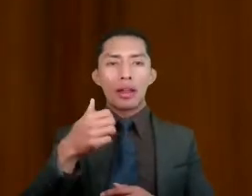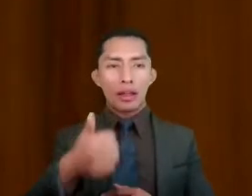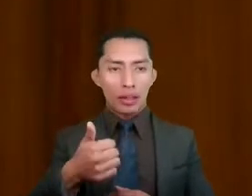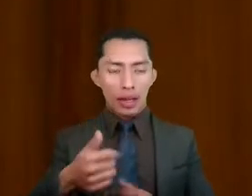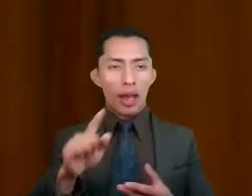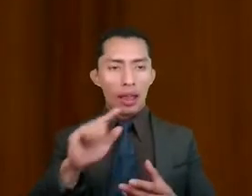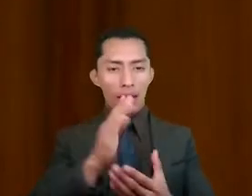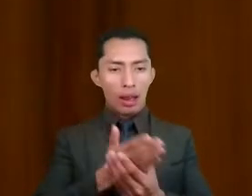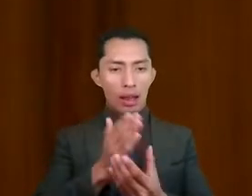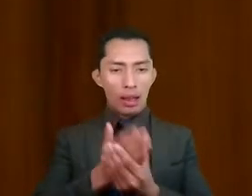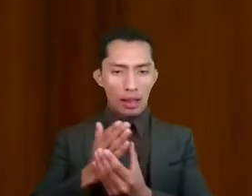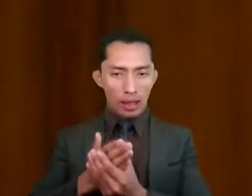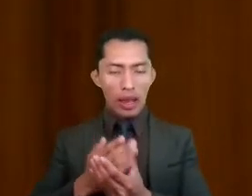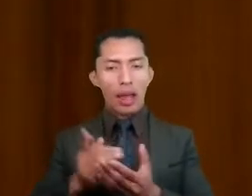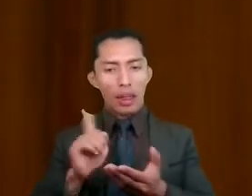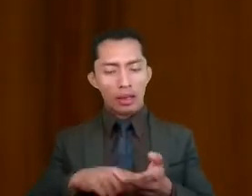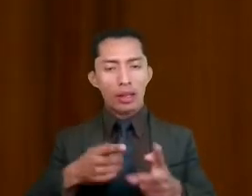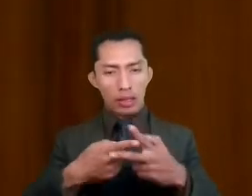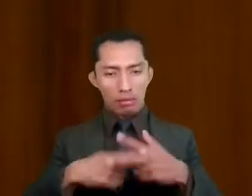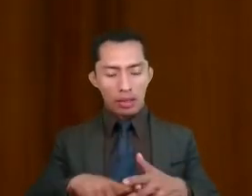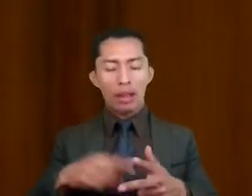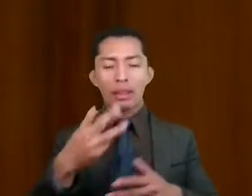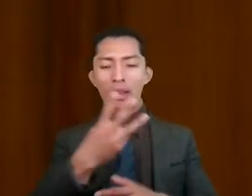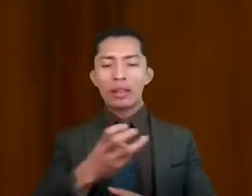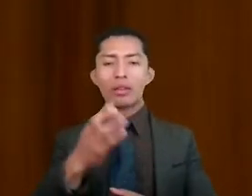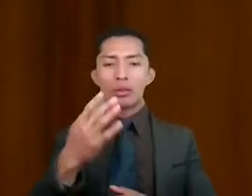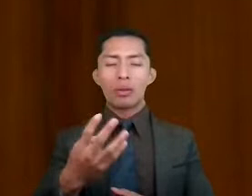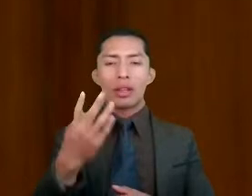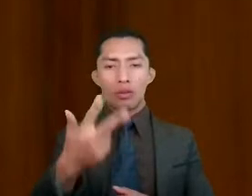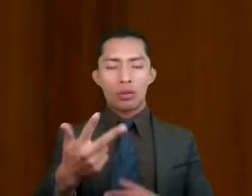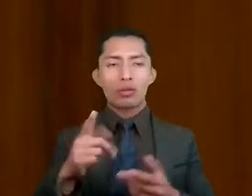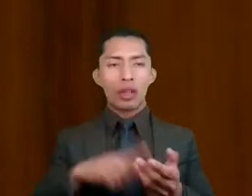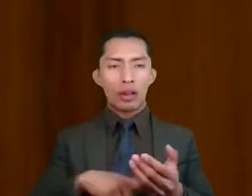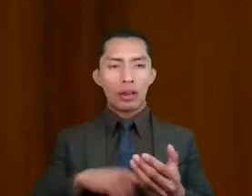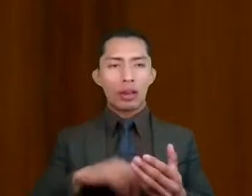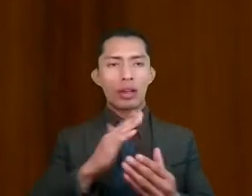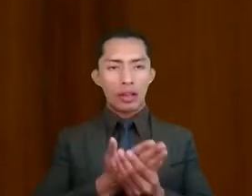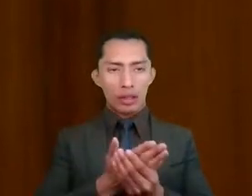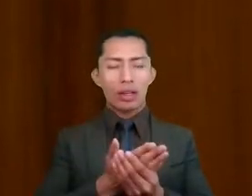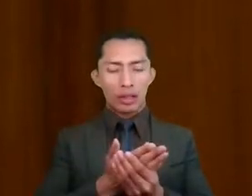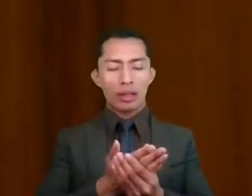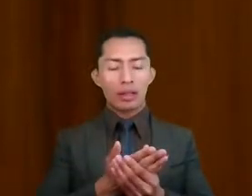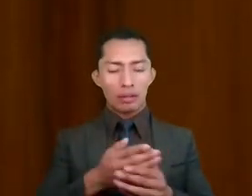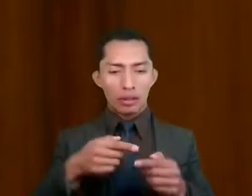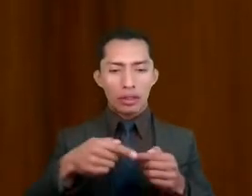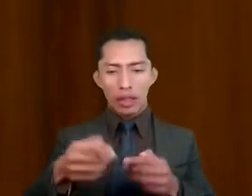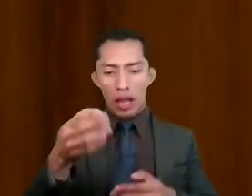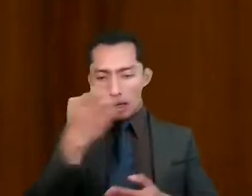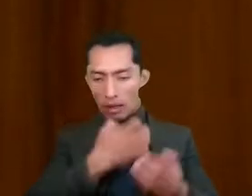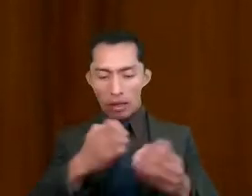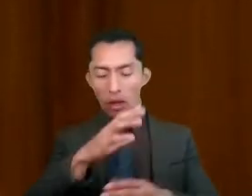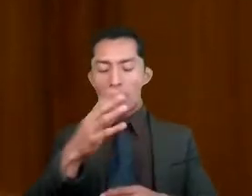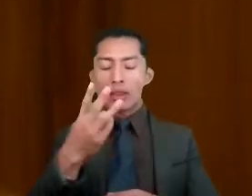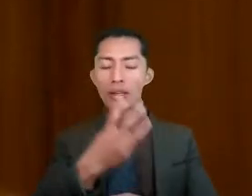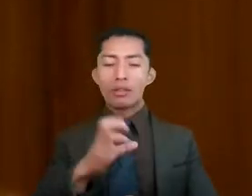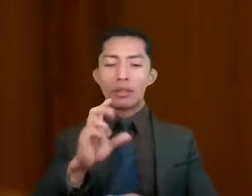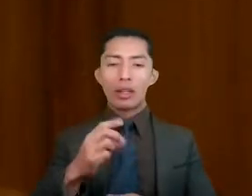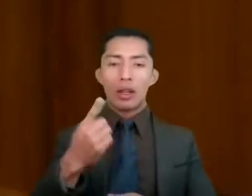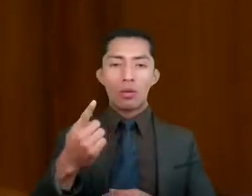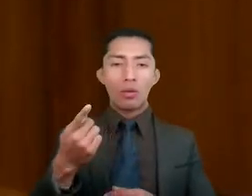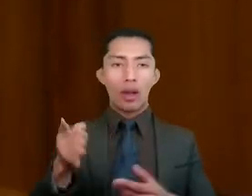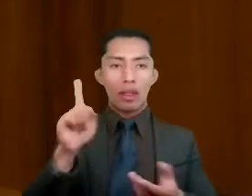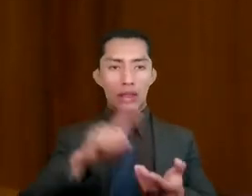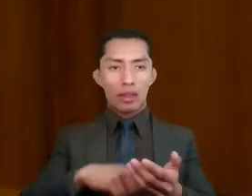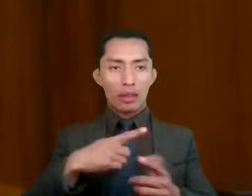596 carpetas de investigación iniciadas, 358 expedientes y judicializadas, se emitieron 331 órdenes